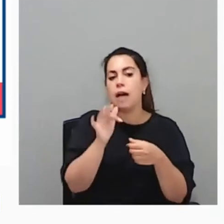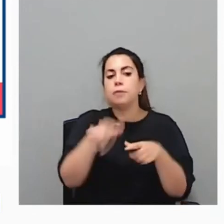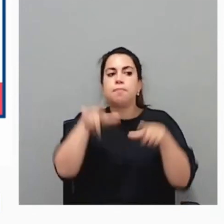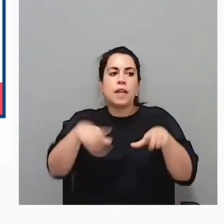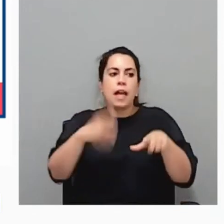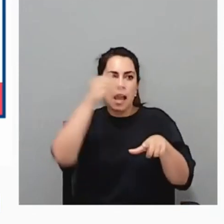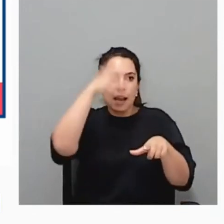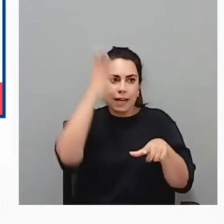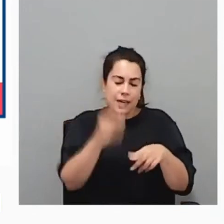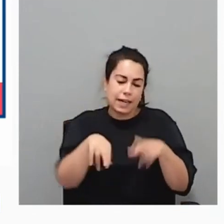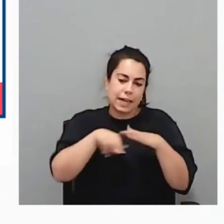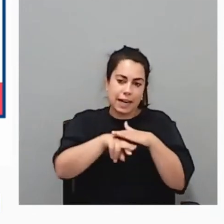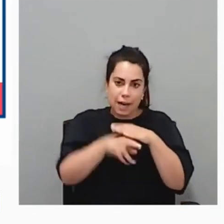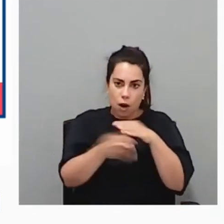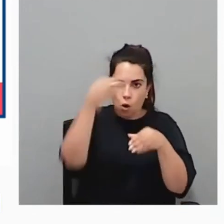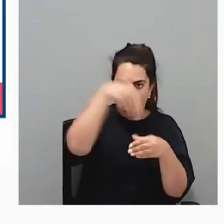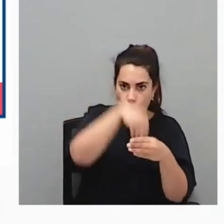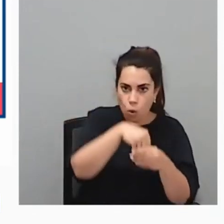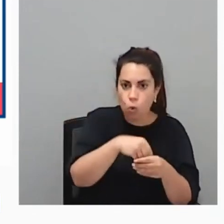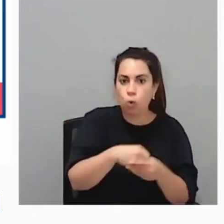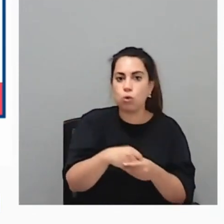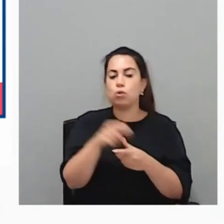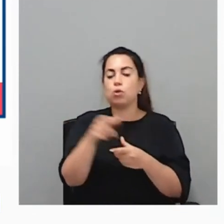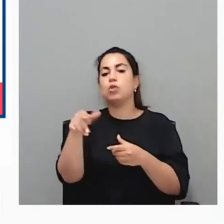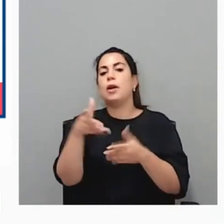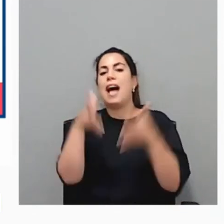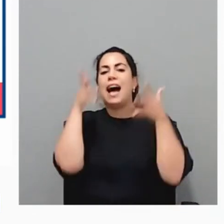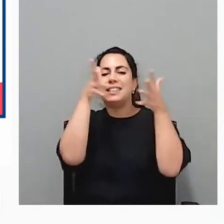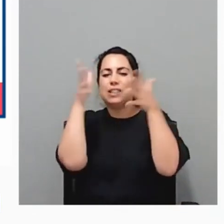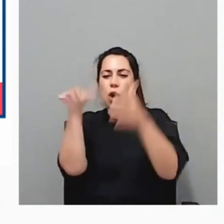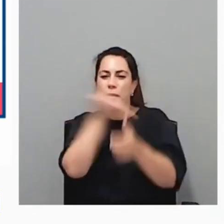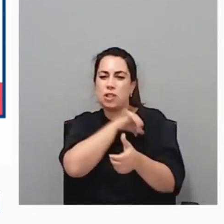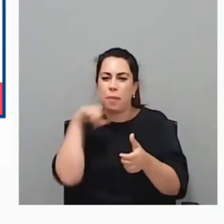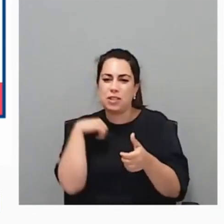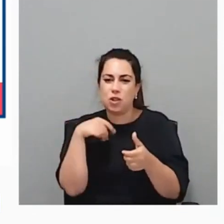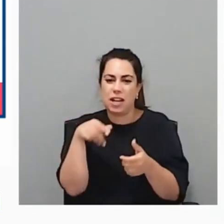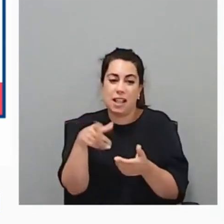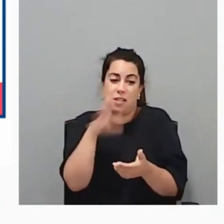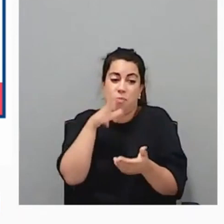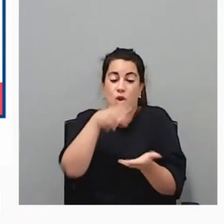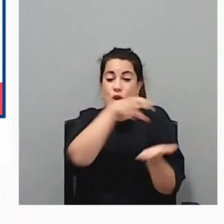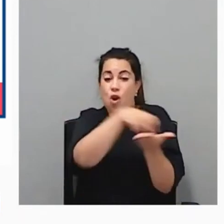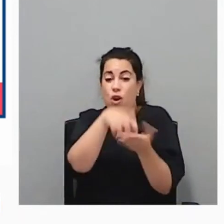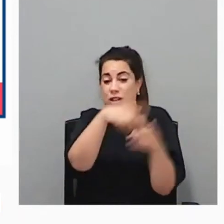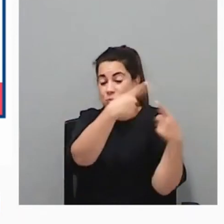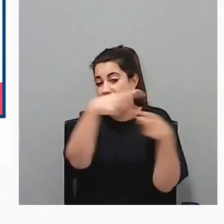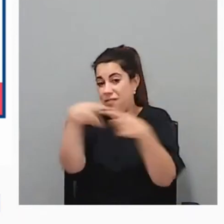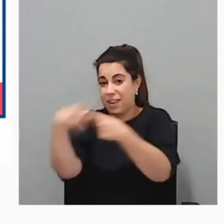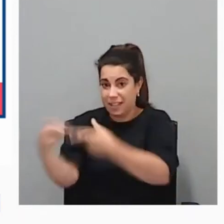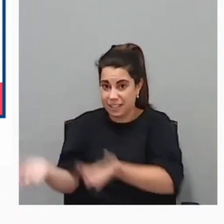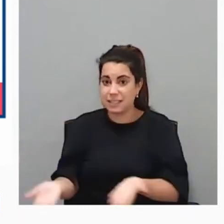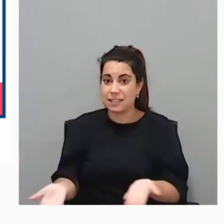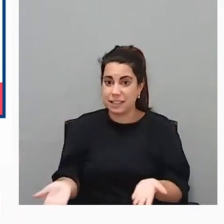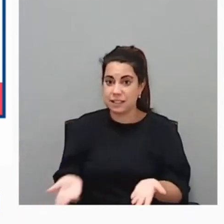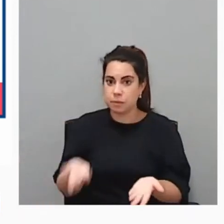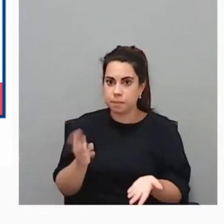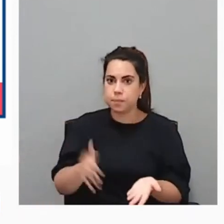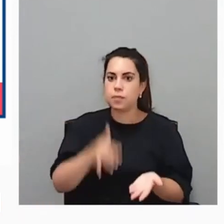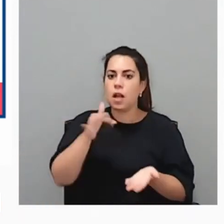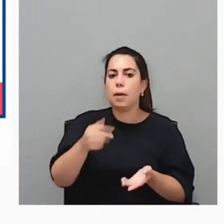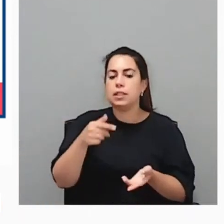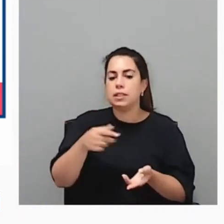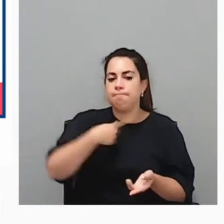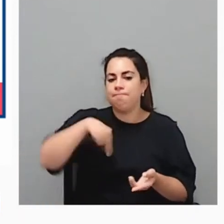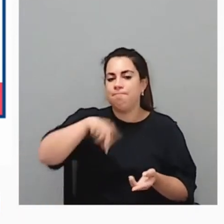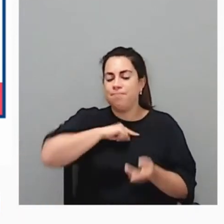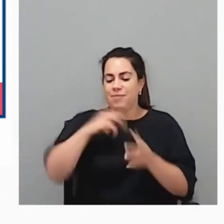tengan un asesoramiento personalizado, porque cada cole también es muy diverso, y consigamos hacer esa transformación. Así